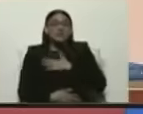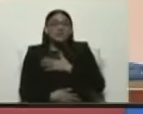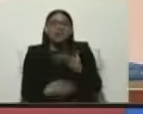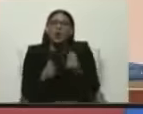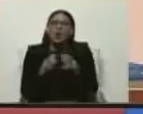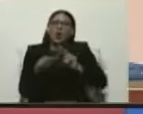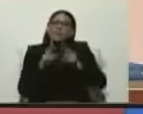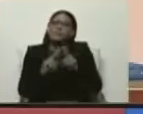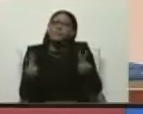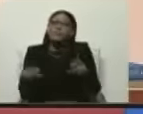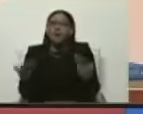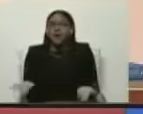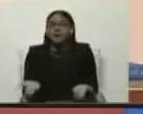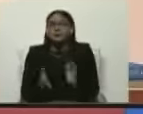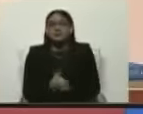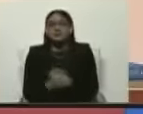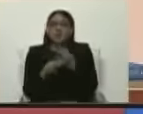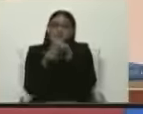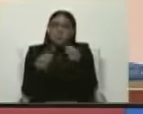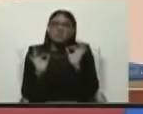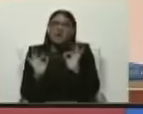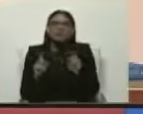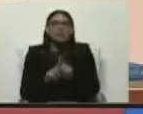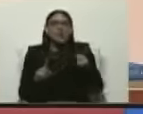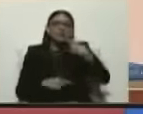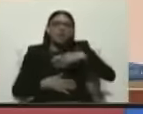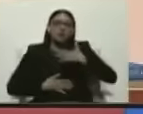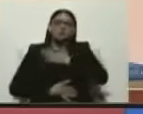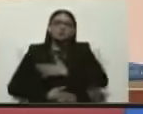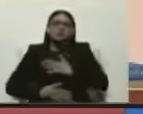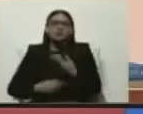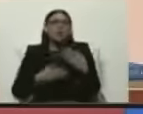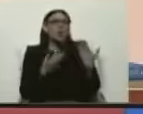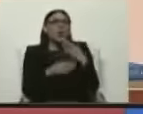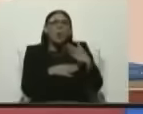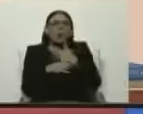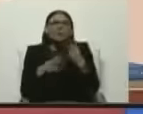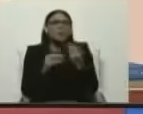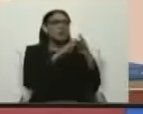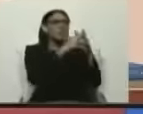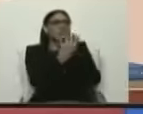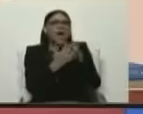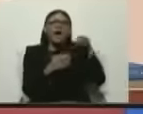paz, en la armonía, en lo que se vive en los barrios, en lo que se vive en los pueblos de Venezuela,